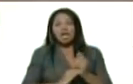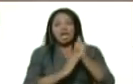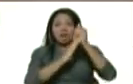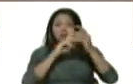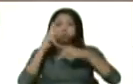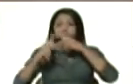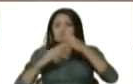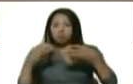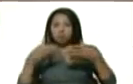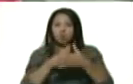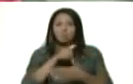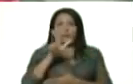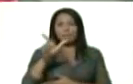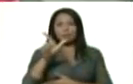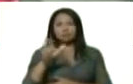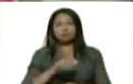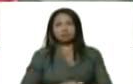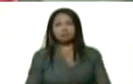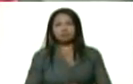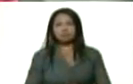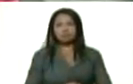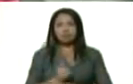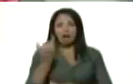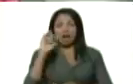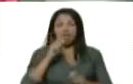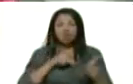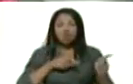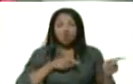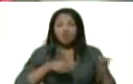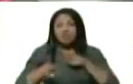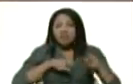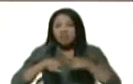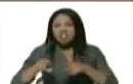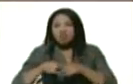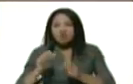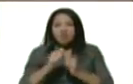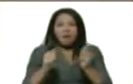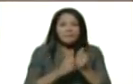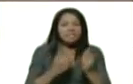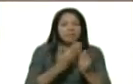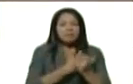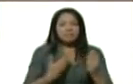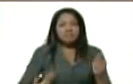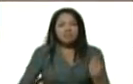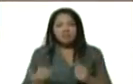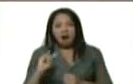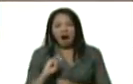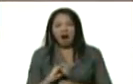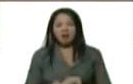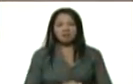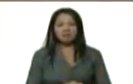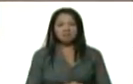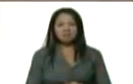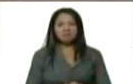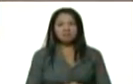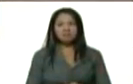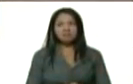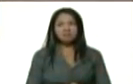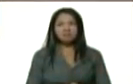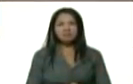partido, hay una coordinación perfecta con la vicepresidenta, señora